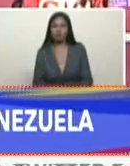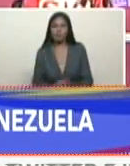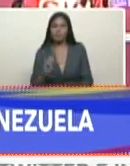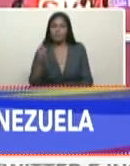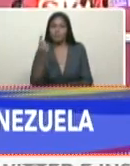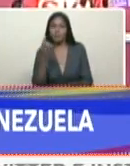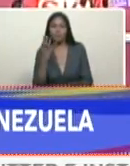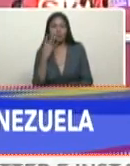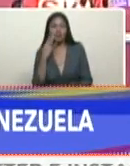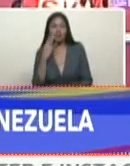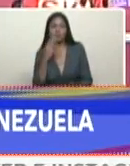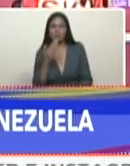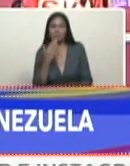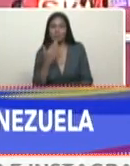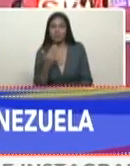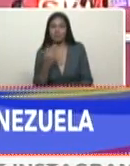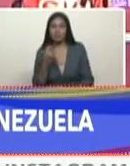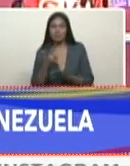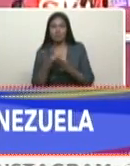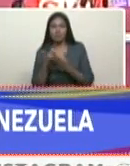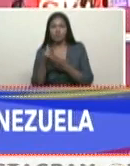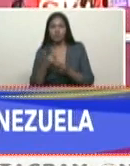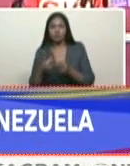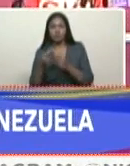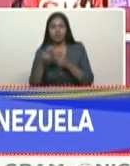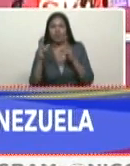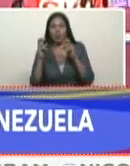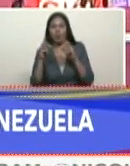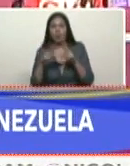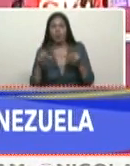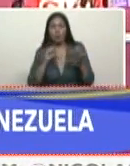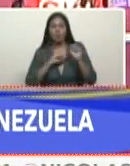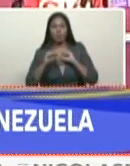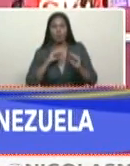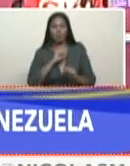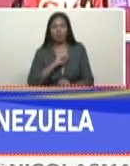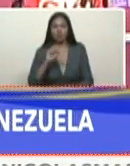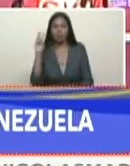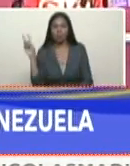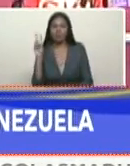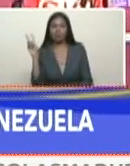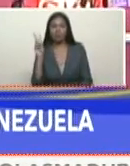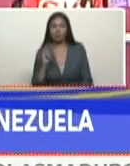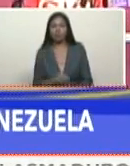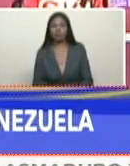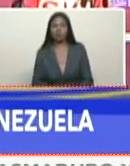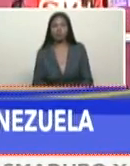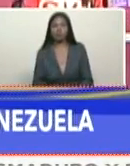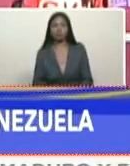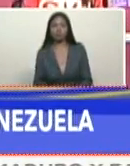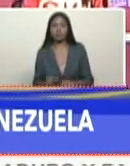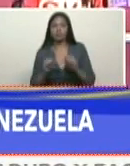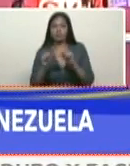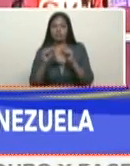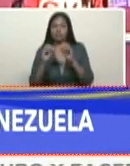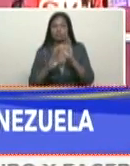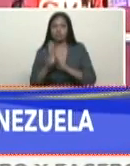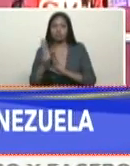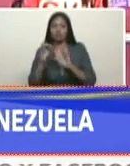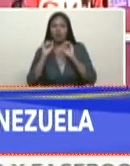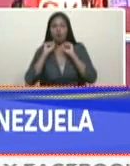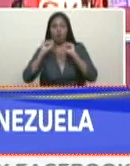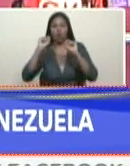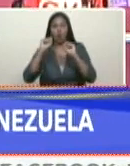lugar, solicitud de recursos financieros en el marco de la nueva fase del movimiento Somos Venezuela, para seguir avanzando en el logro de los